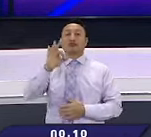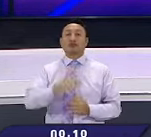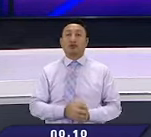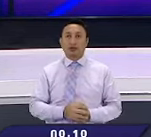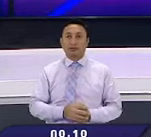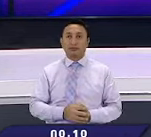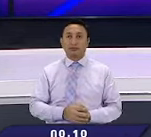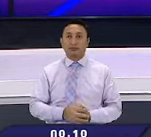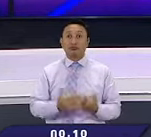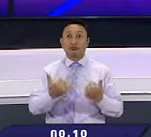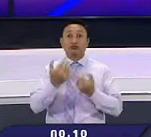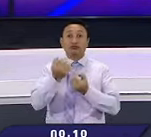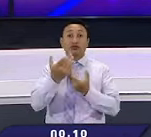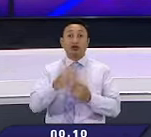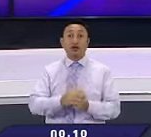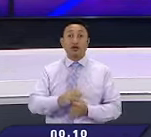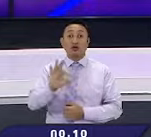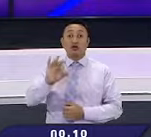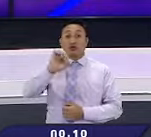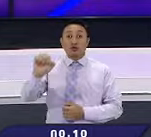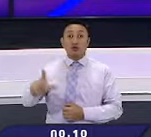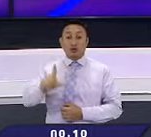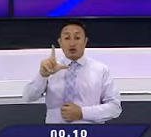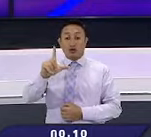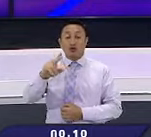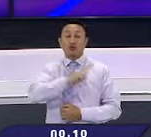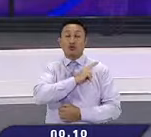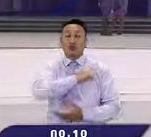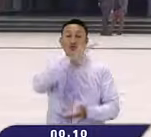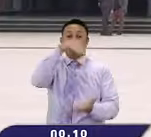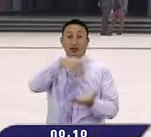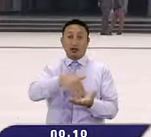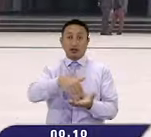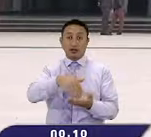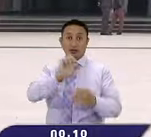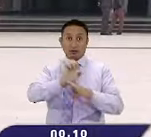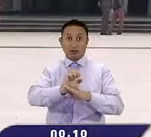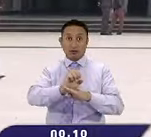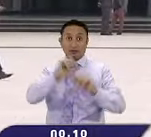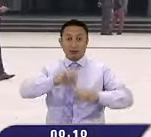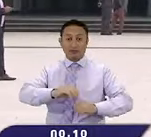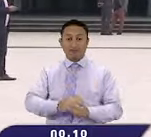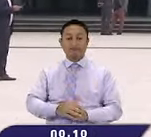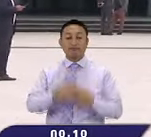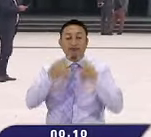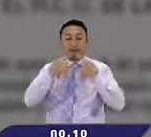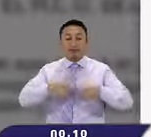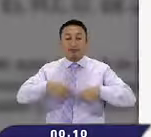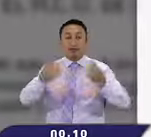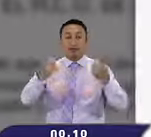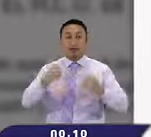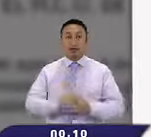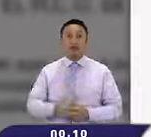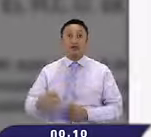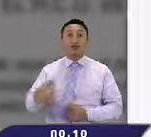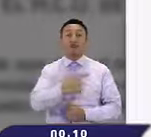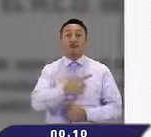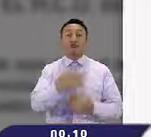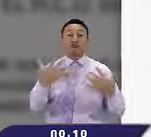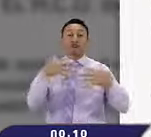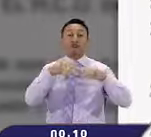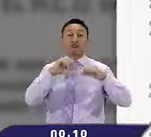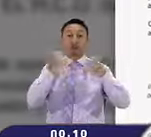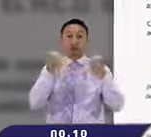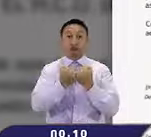9:19, momento de contarles que este 9 de julio la Universidad Central del Ecuador, a través de un comunicado publicado en su cuenta de redes